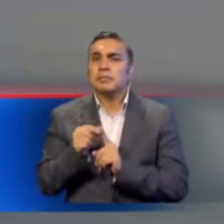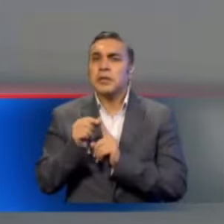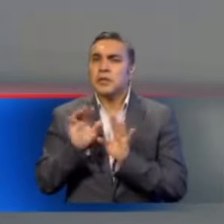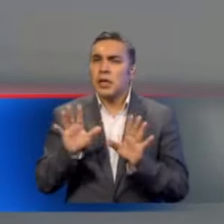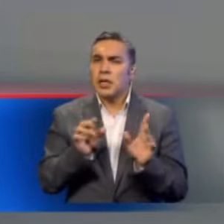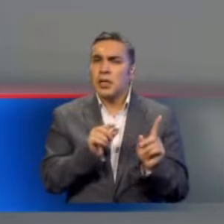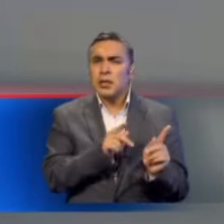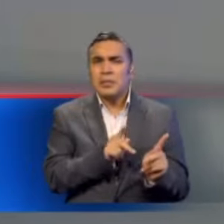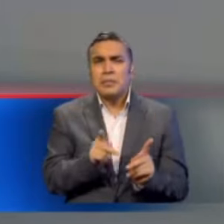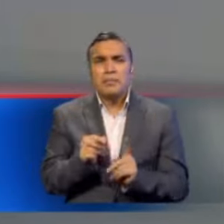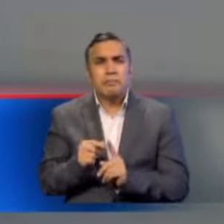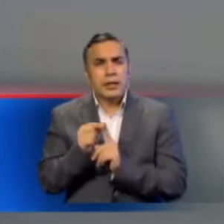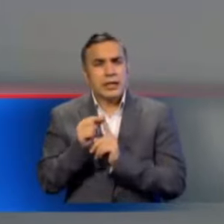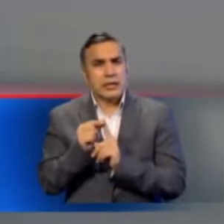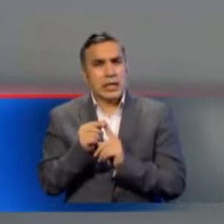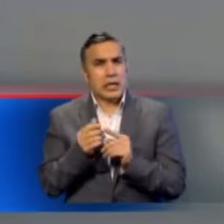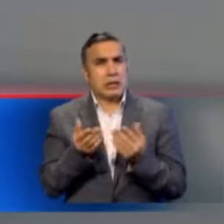sincronizada